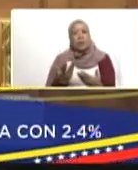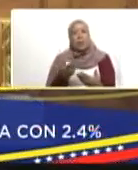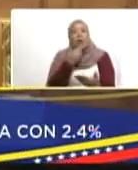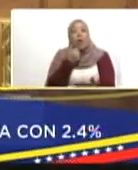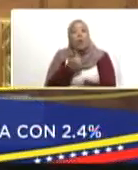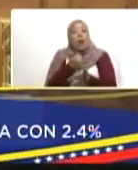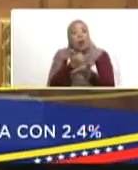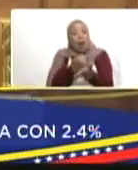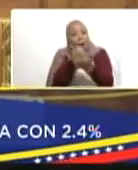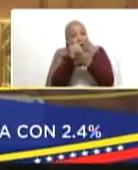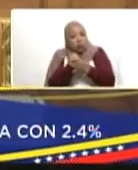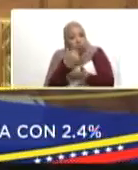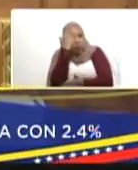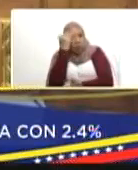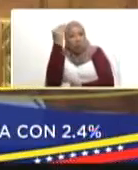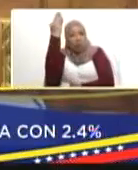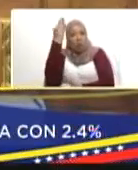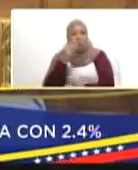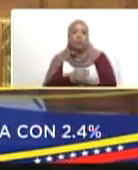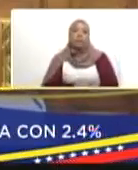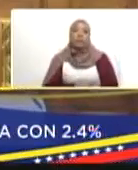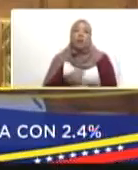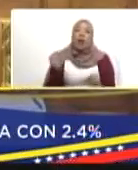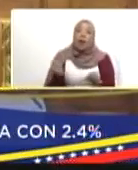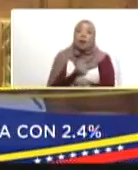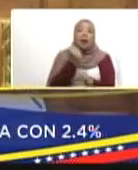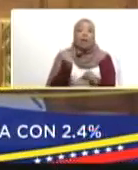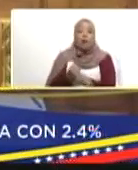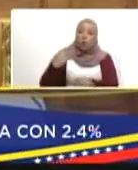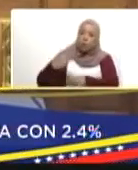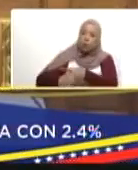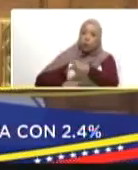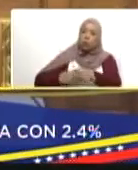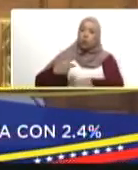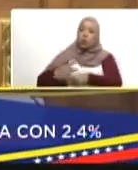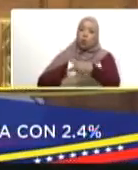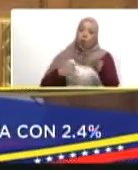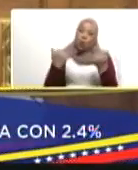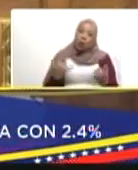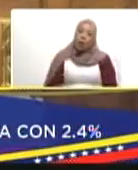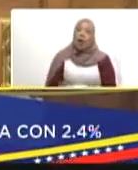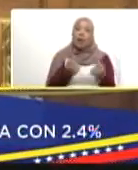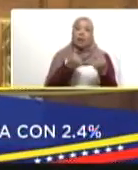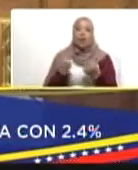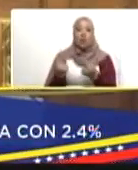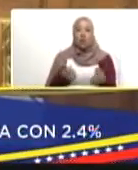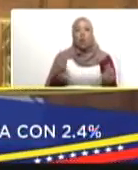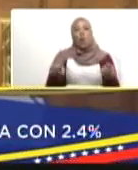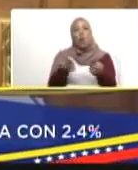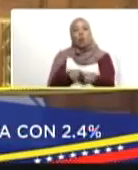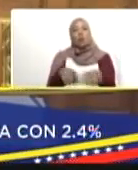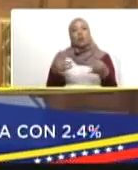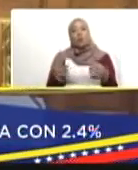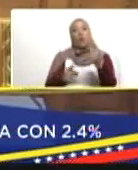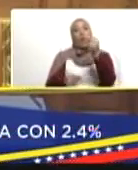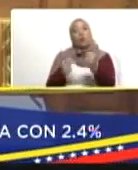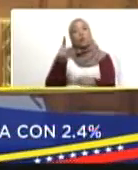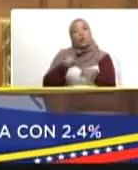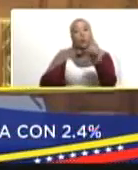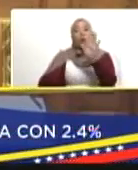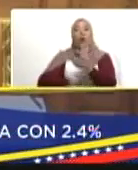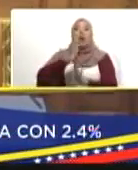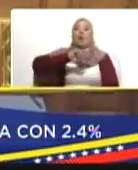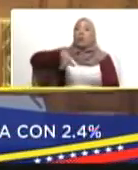favor de Dios el trabajo productivo la generación de riqueza a una inflación